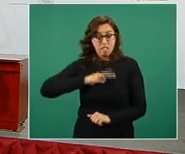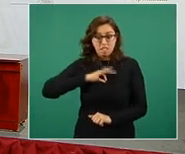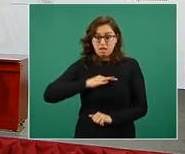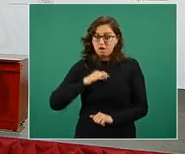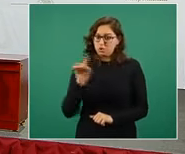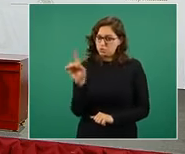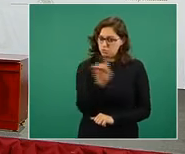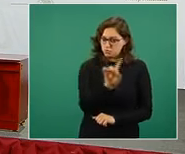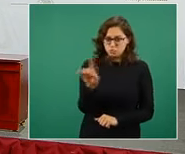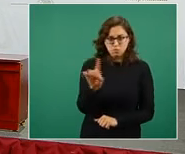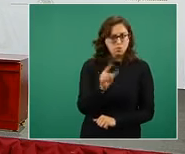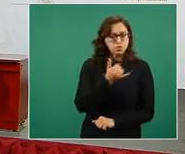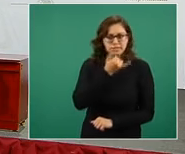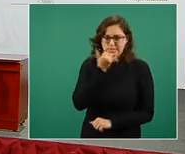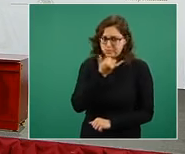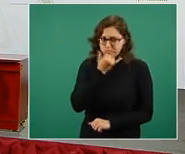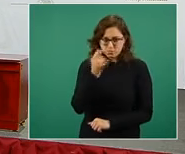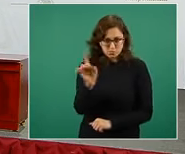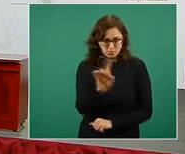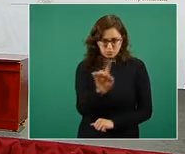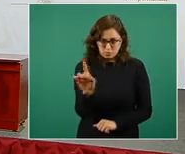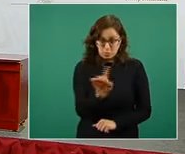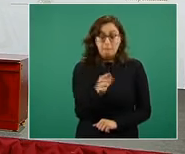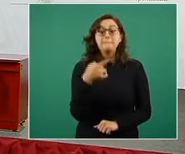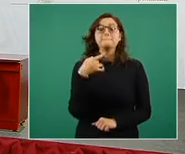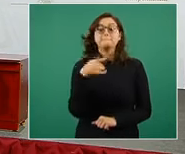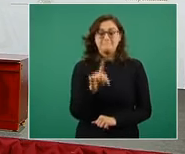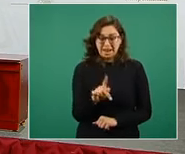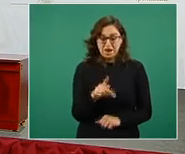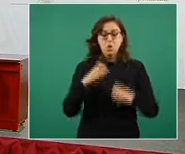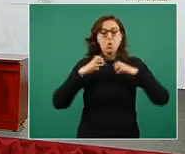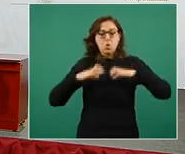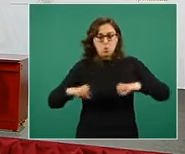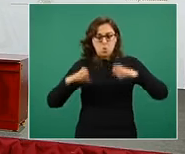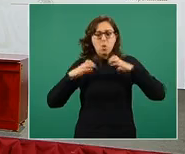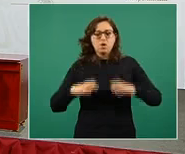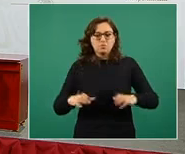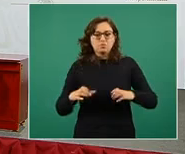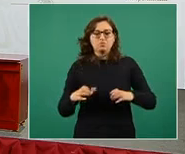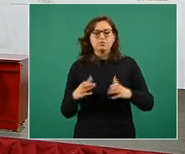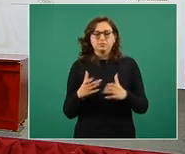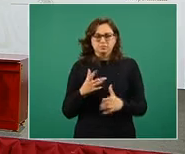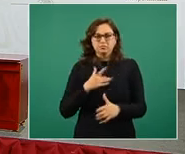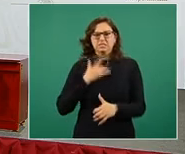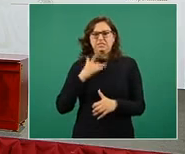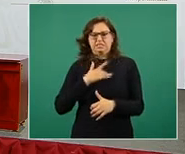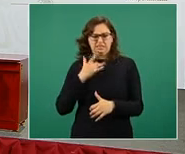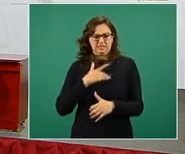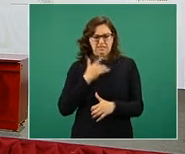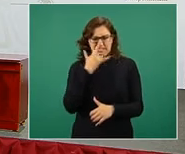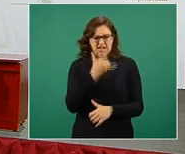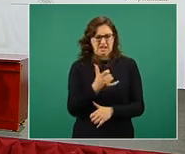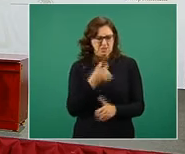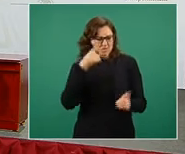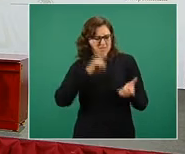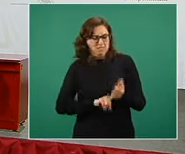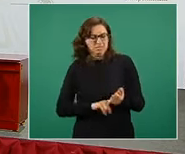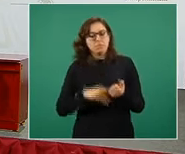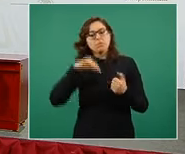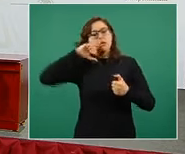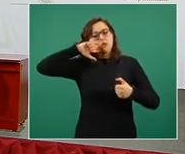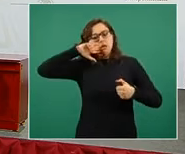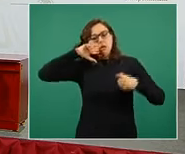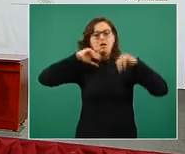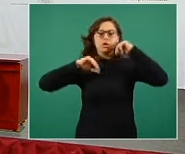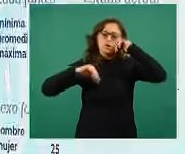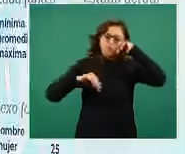esto, sería un error por completo, pero induce una respuesta del sistema inmune. Entonces, la fiebre es común en las personas que se vacunan, por